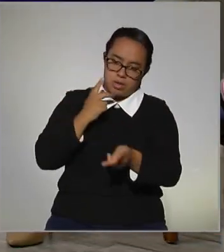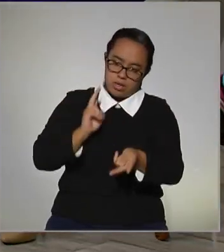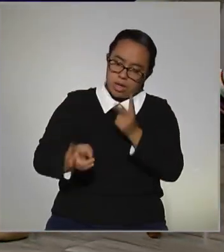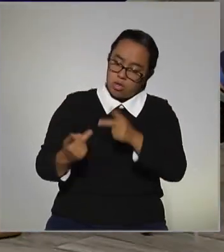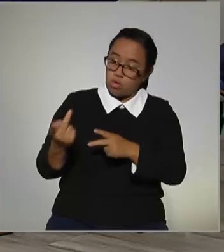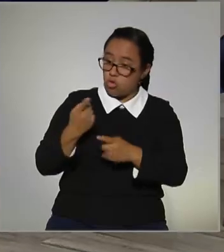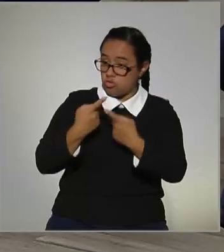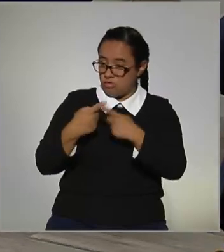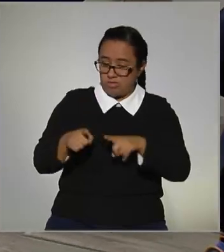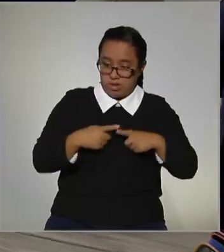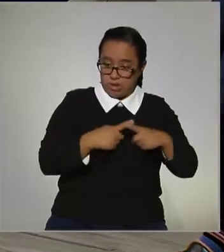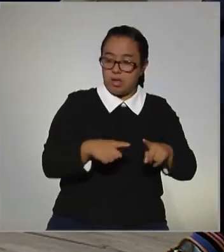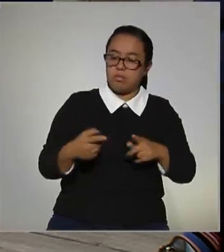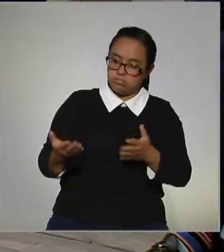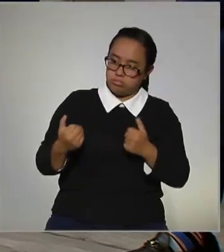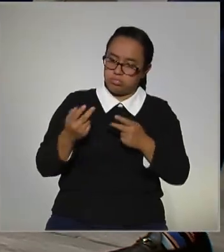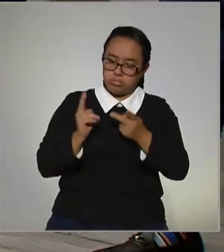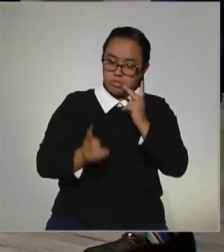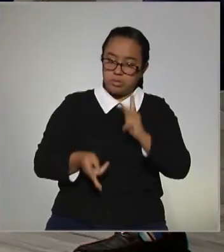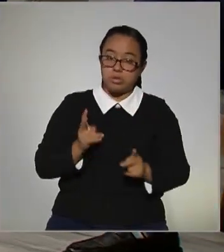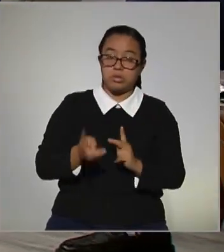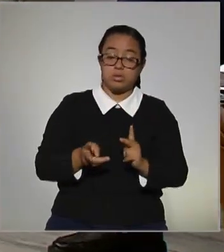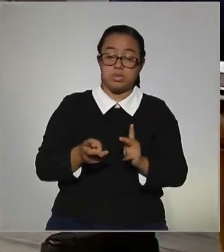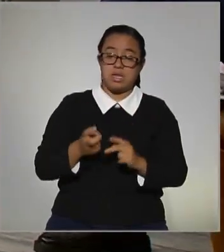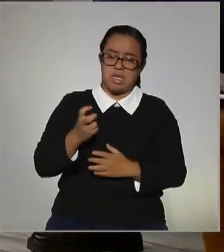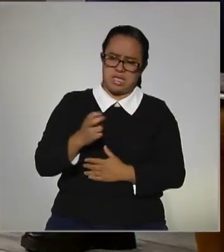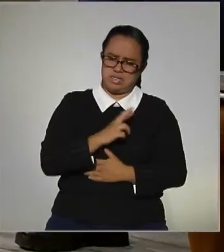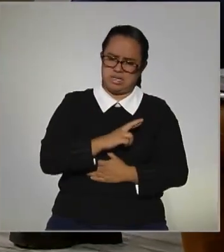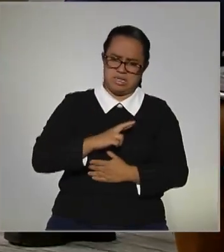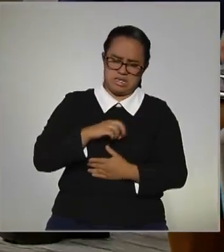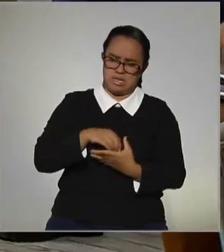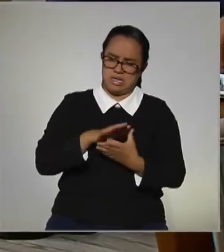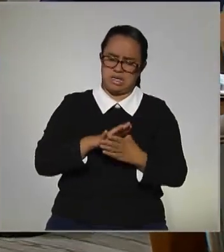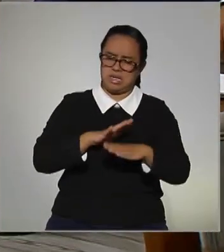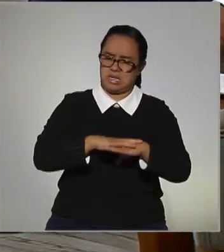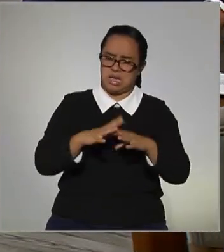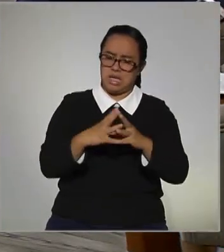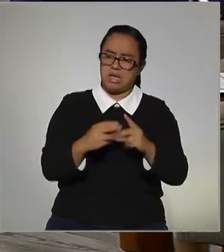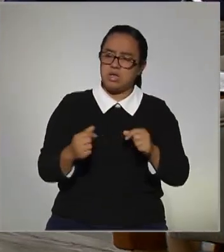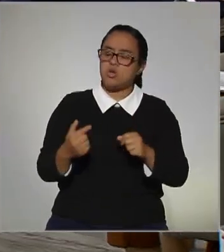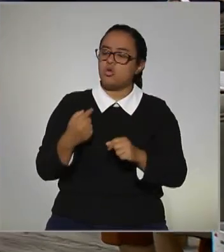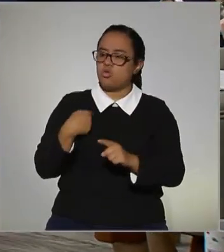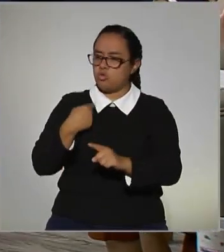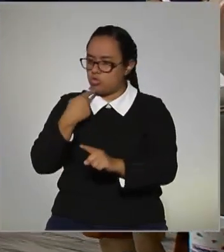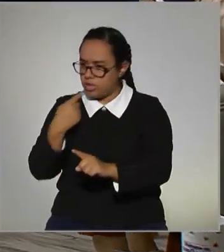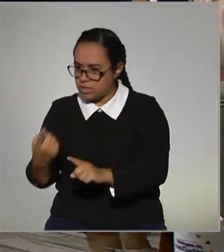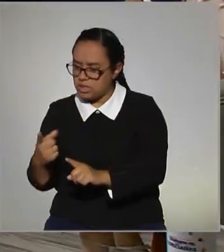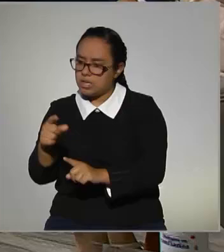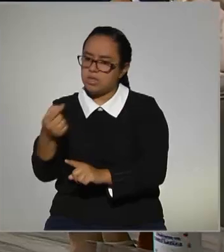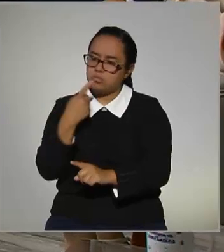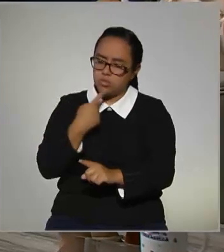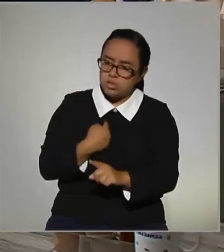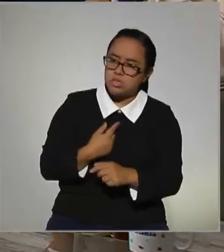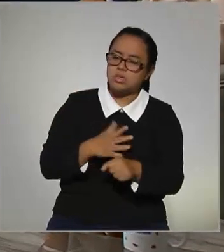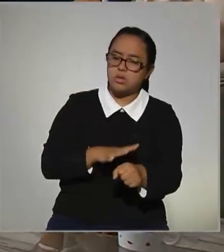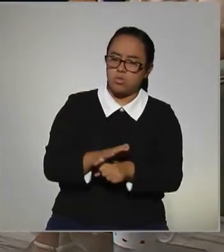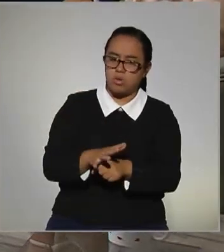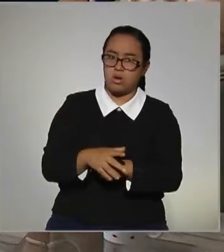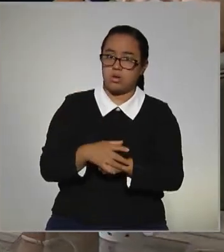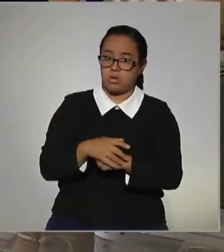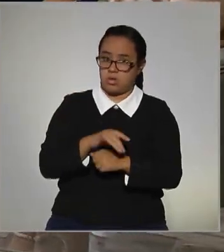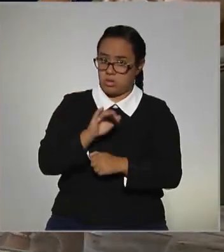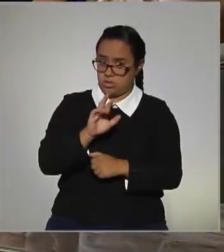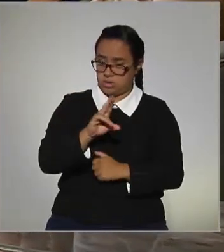nuestras diferencias. Dejemos atrás ese resentimiento. ¿Qué me tienes que decir? Yo te tengo que decir. ¿Se